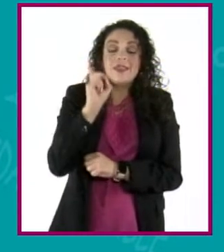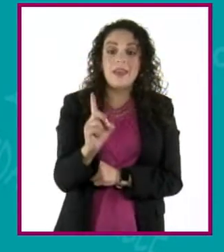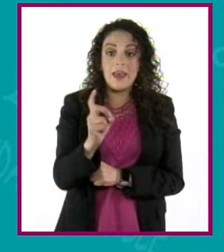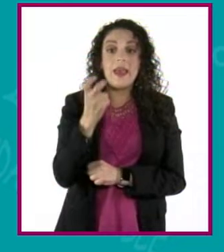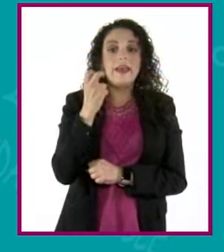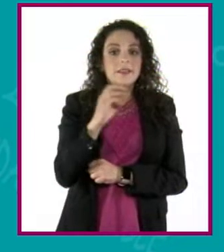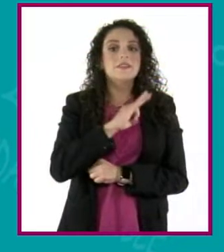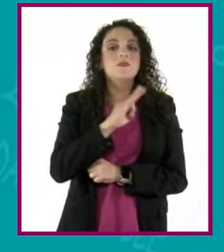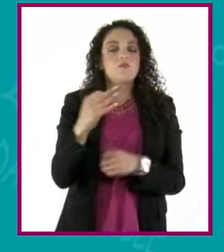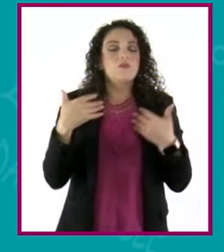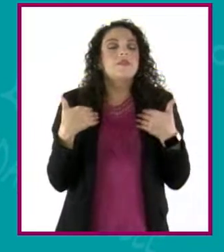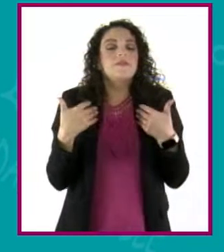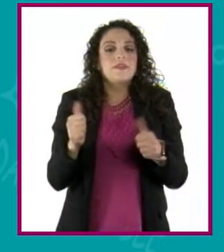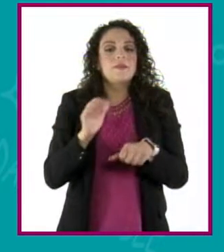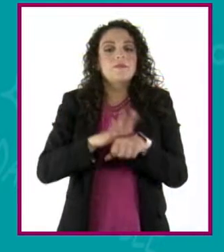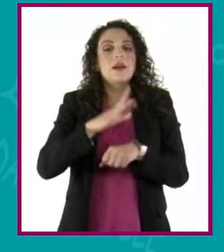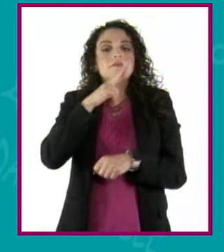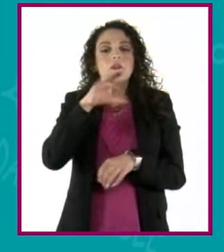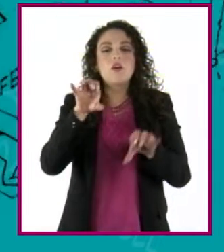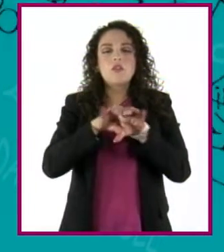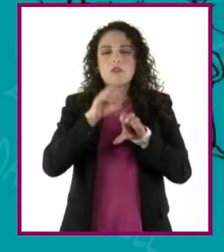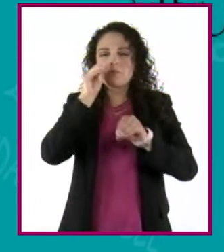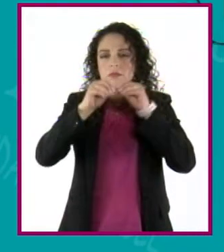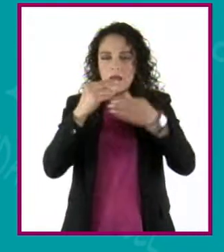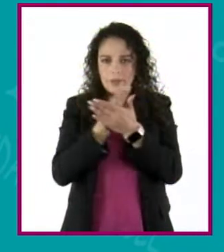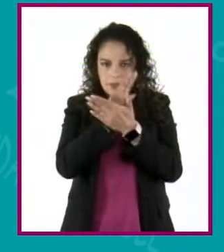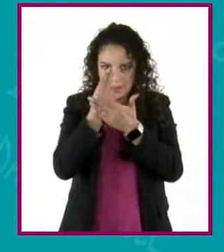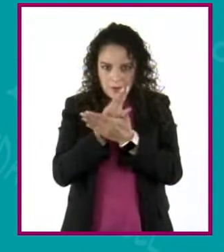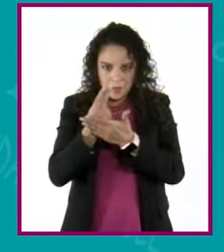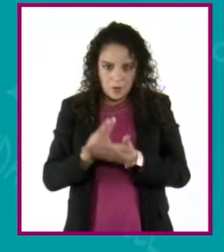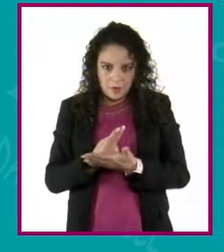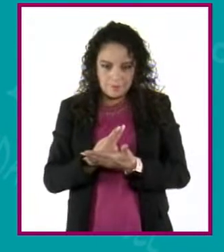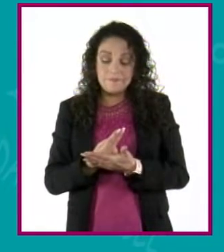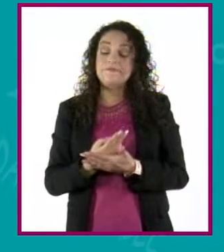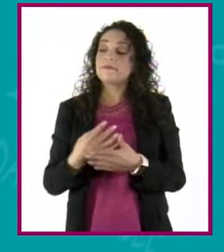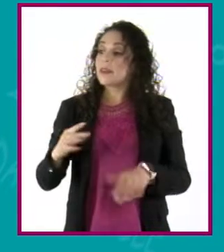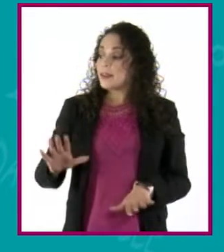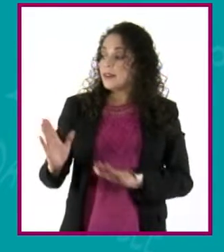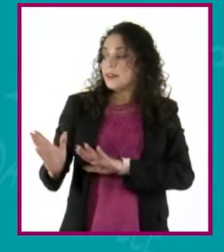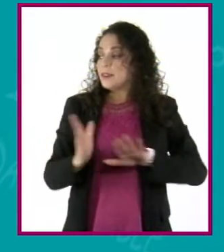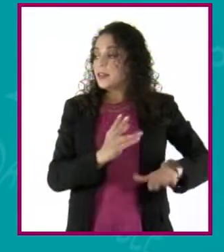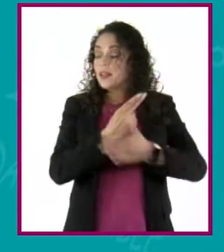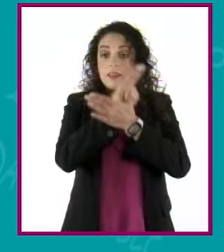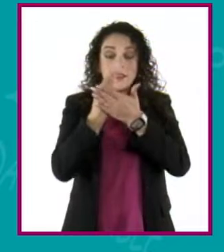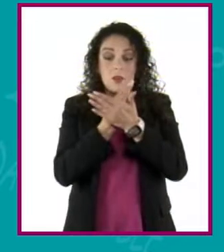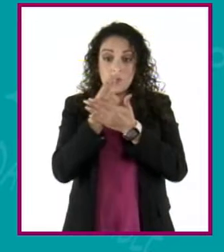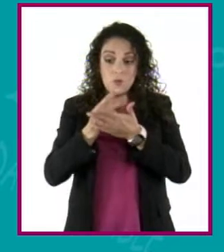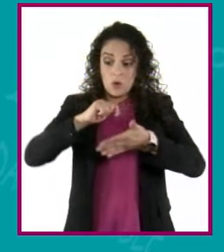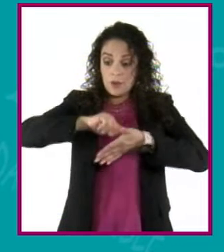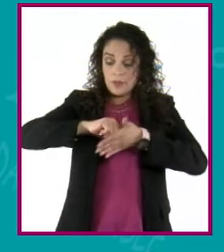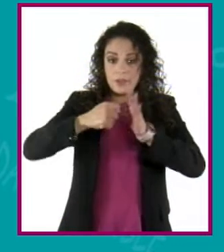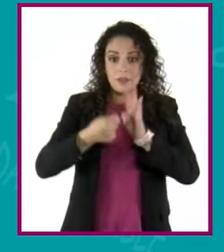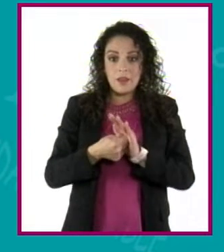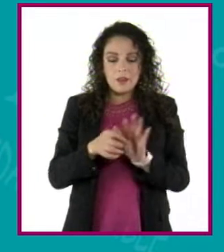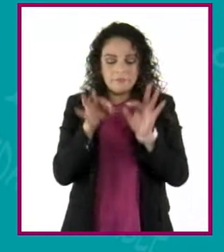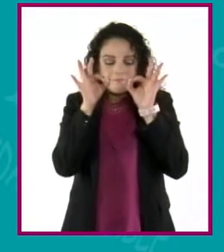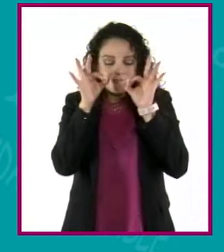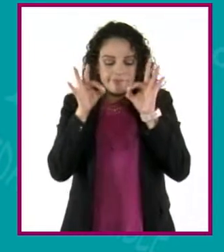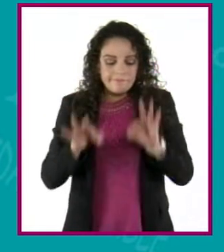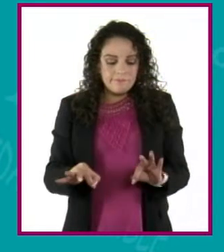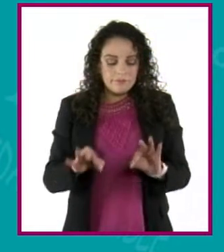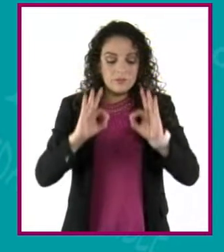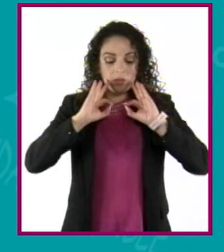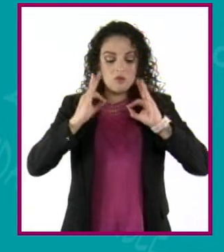permiten la interpretación y construcción de este. El dibujo técnico consiste, en esencia, en representar de forma